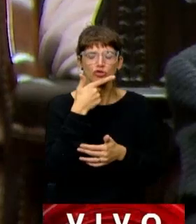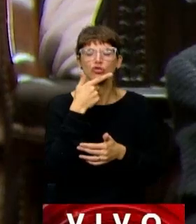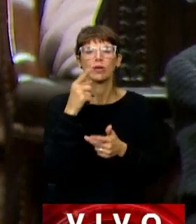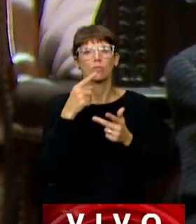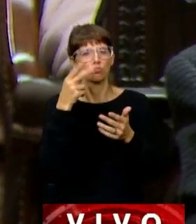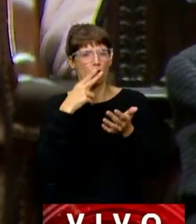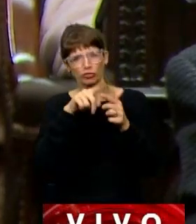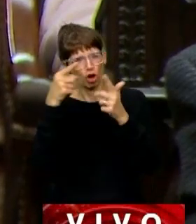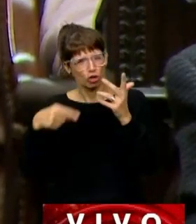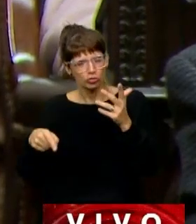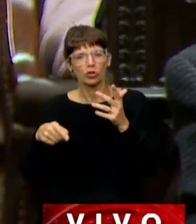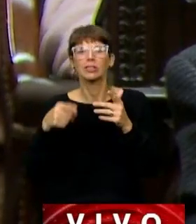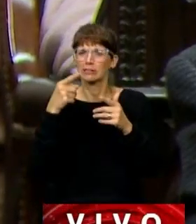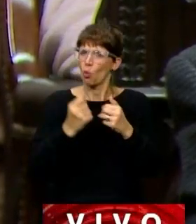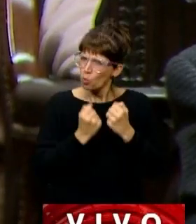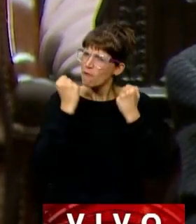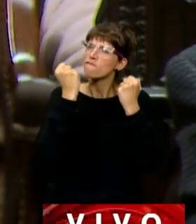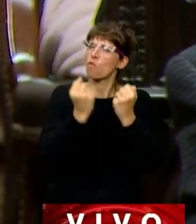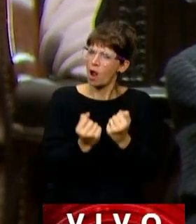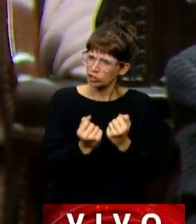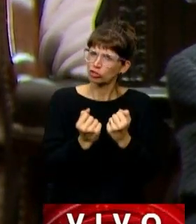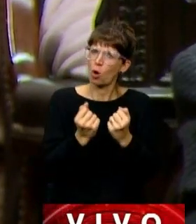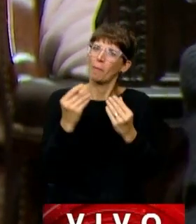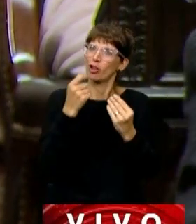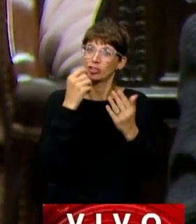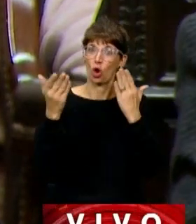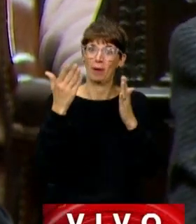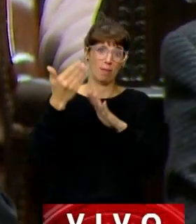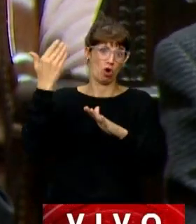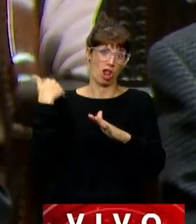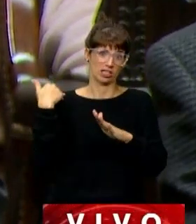un esfuerzo bastante relativo a la luz de los antecedentes.